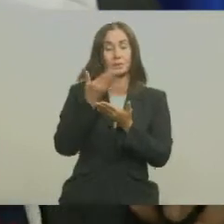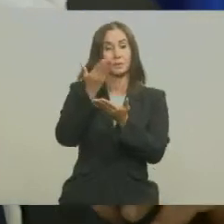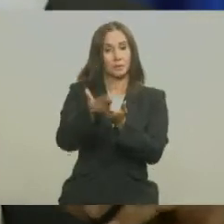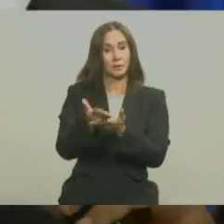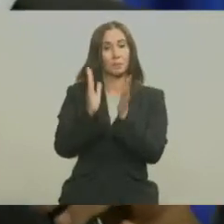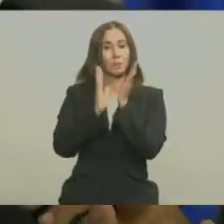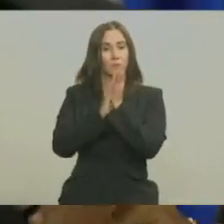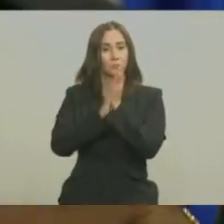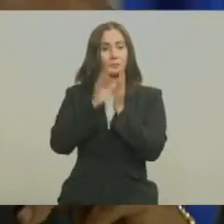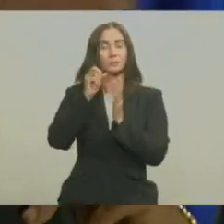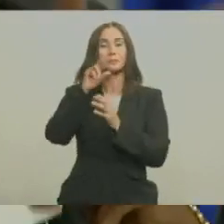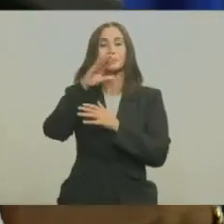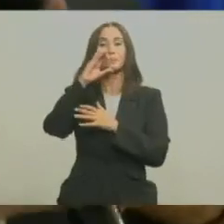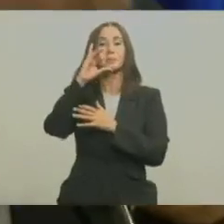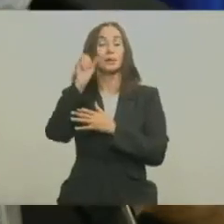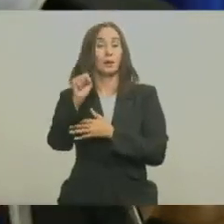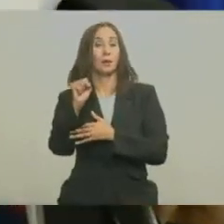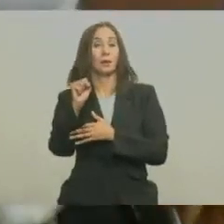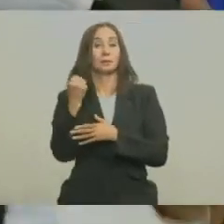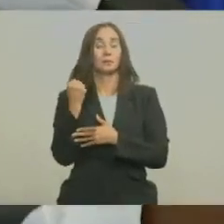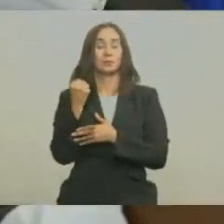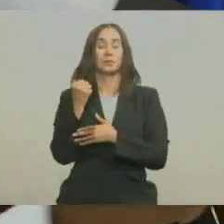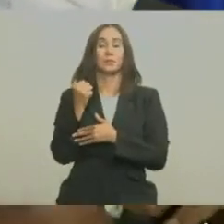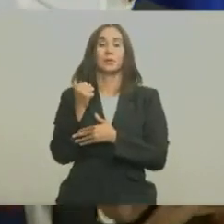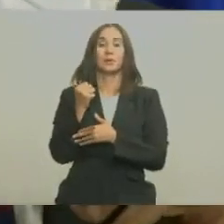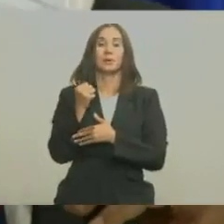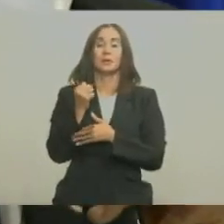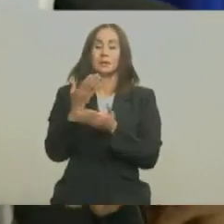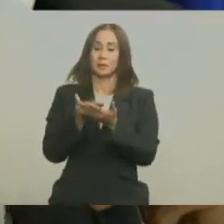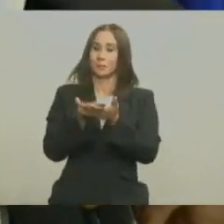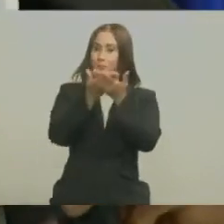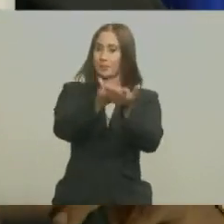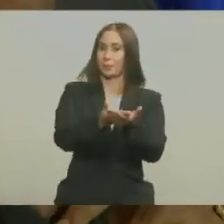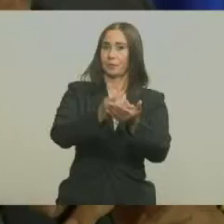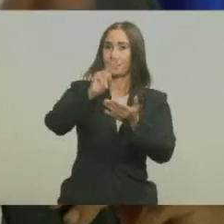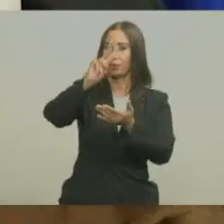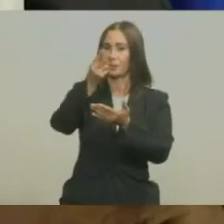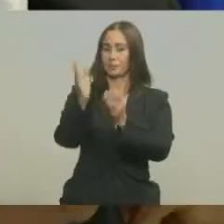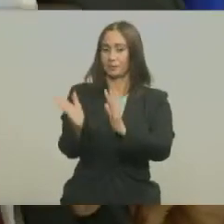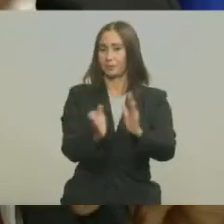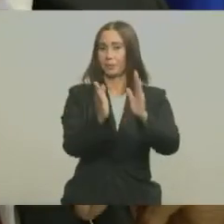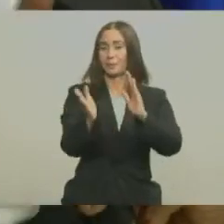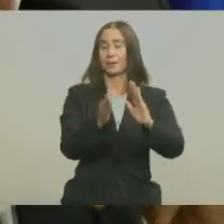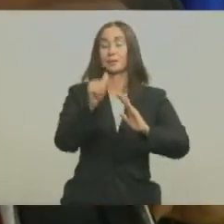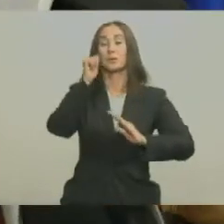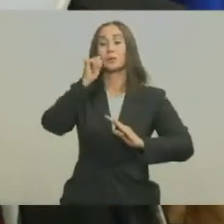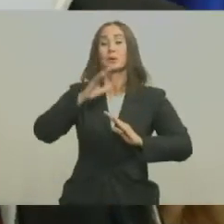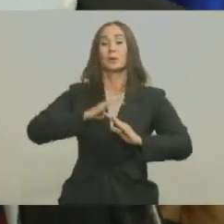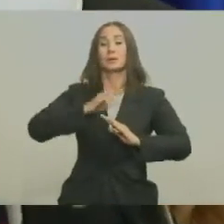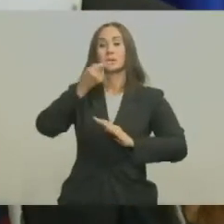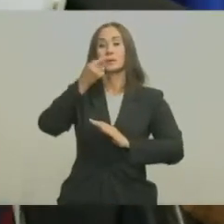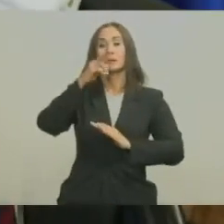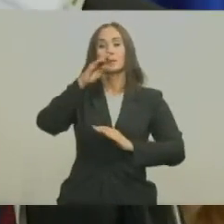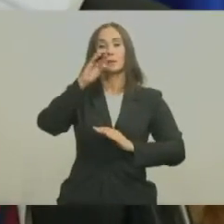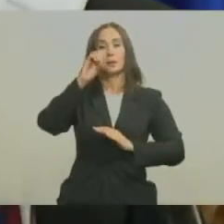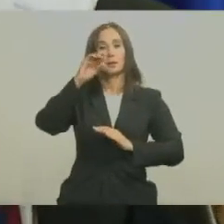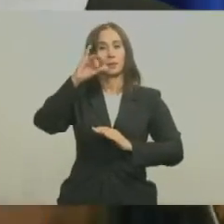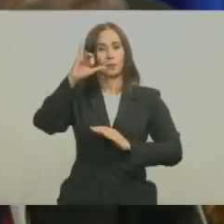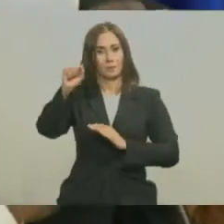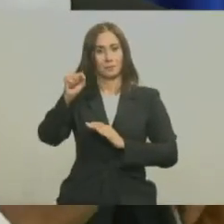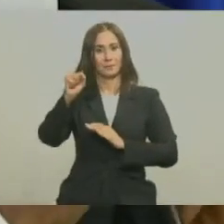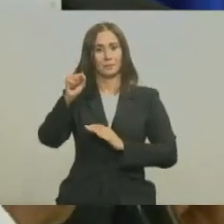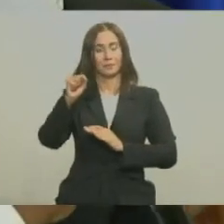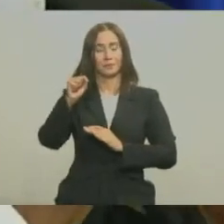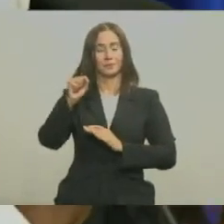a Horacio, que es proponente de la segunda parte, junto con Gloria, que lo inició,